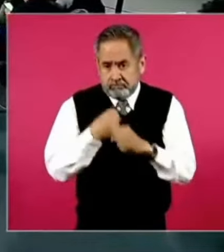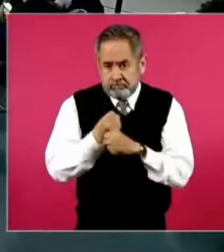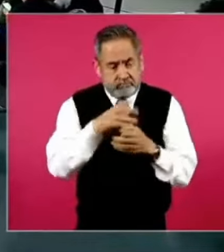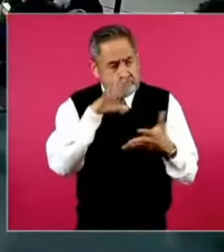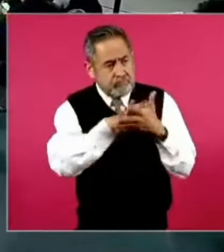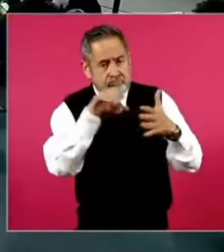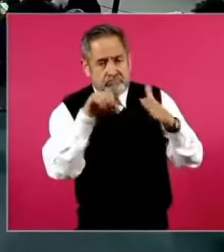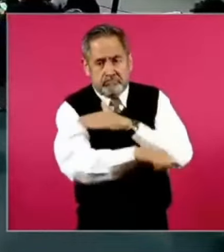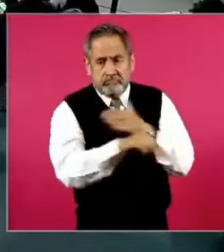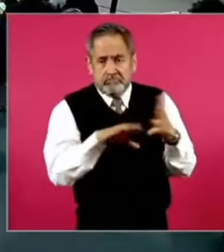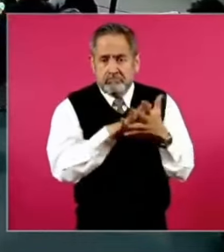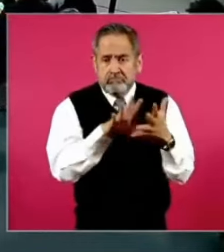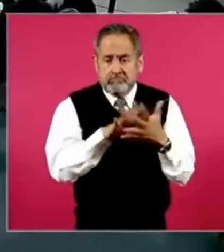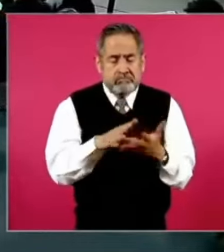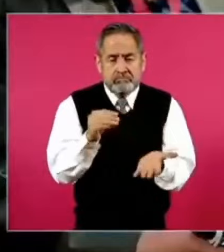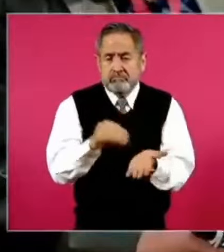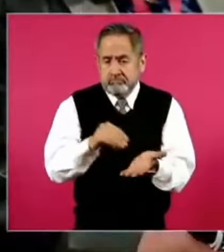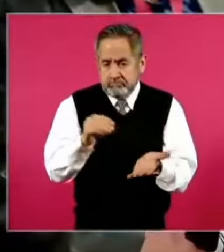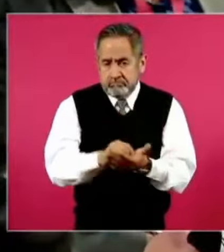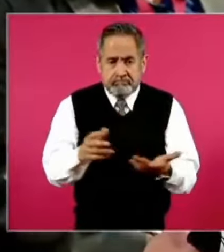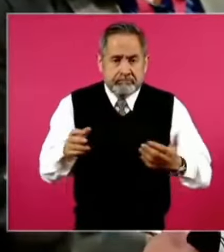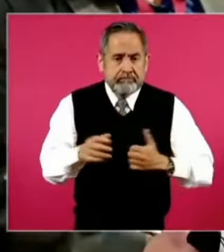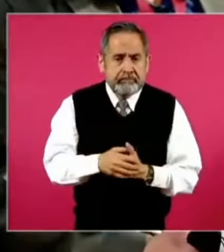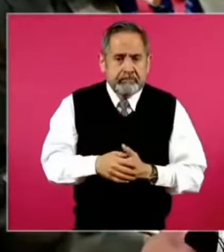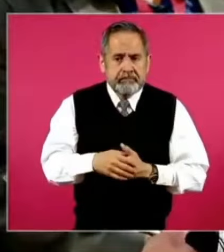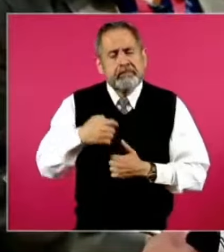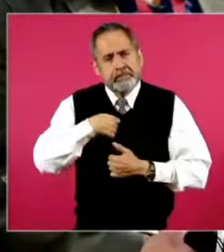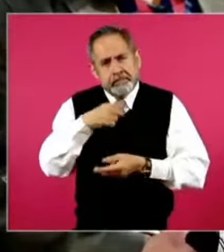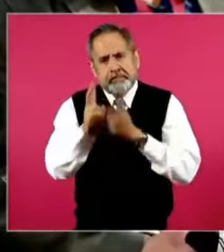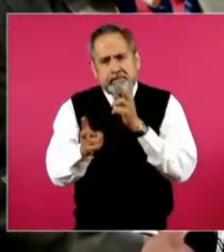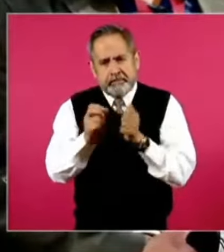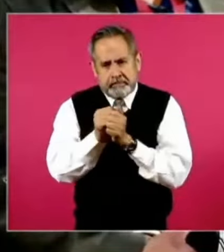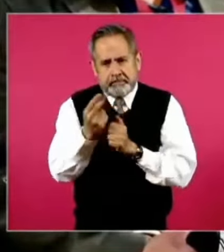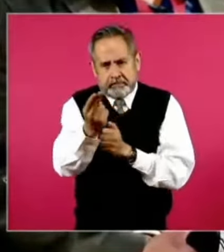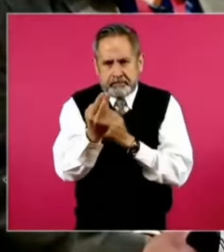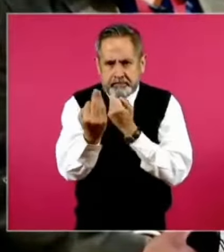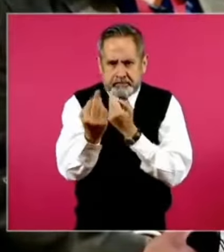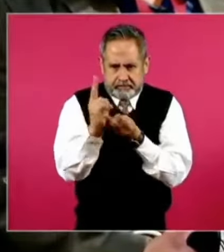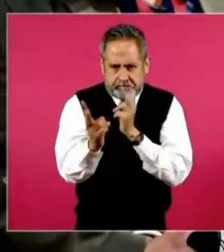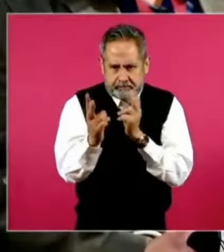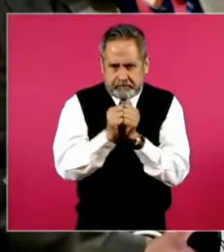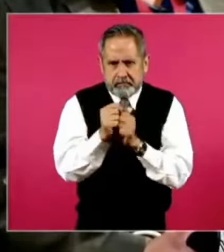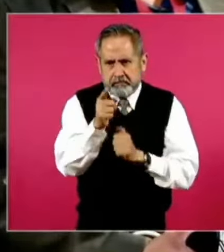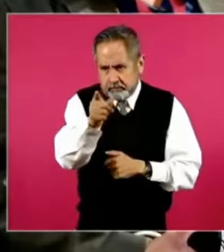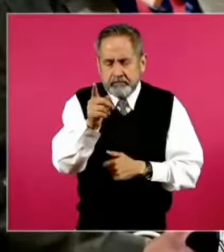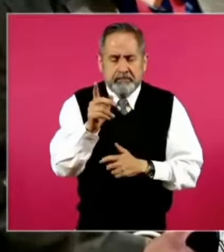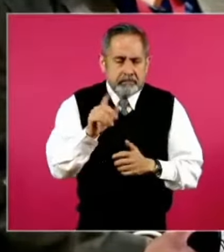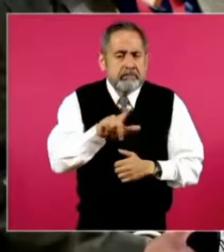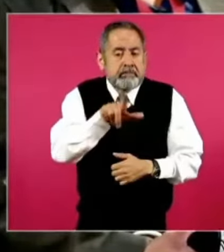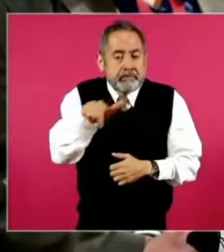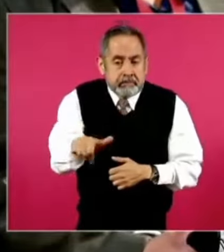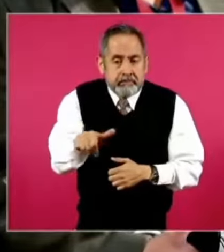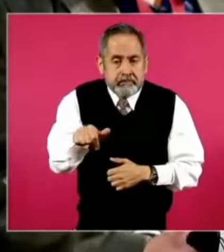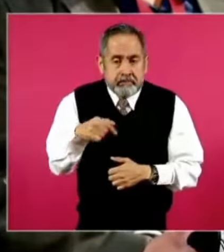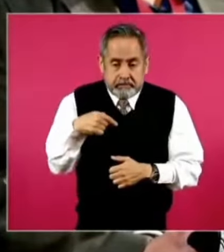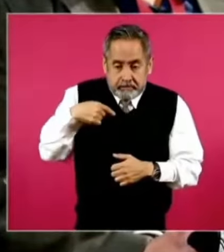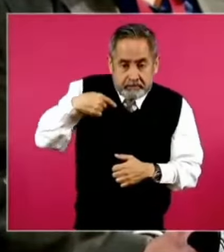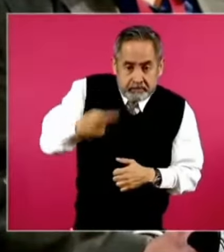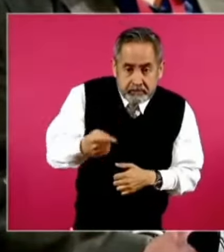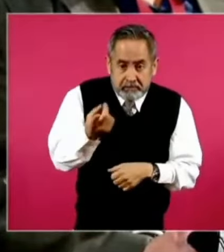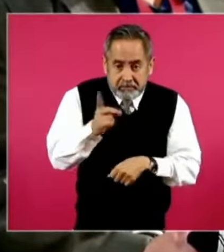Kenny Hernández. Después de la intervención que yo tuve con usted aquí en la mañanera, al siguiente